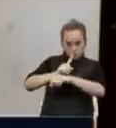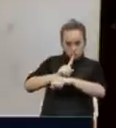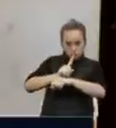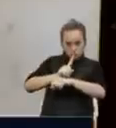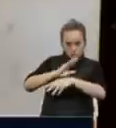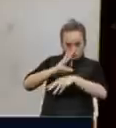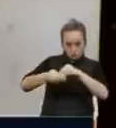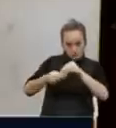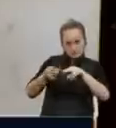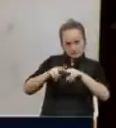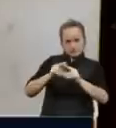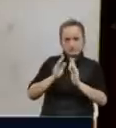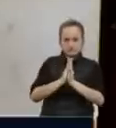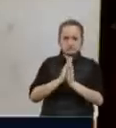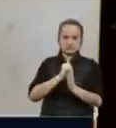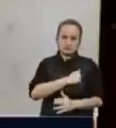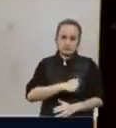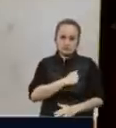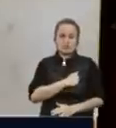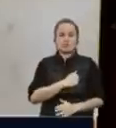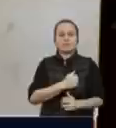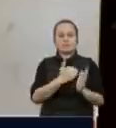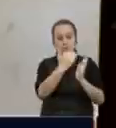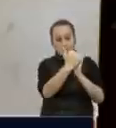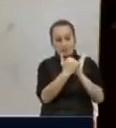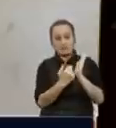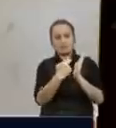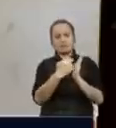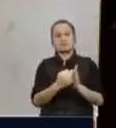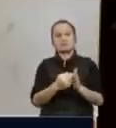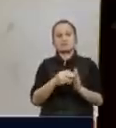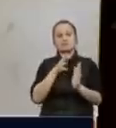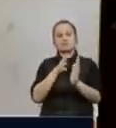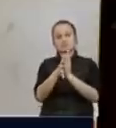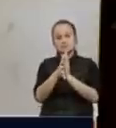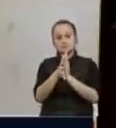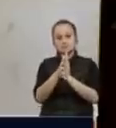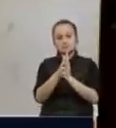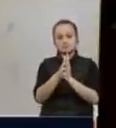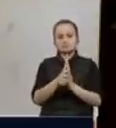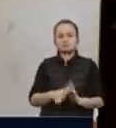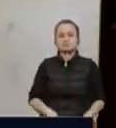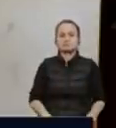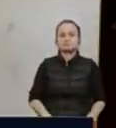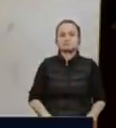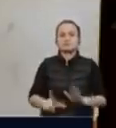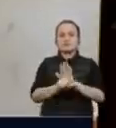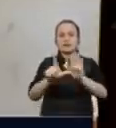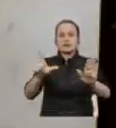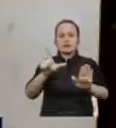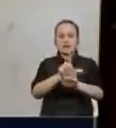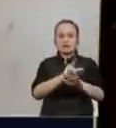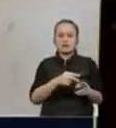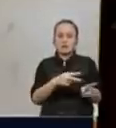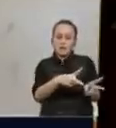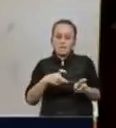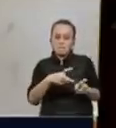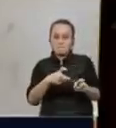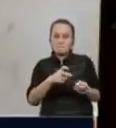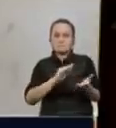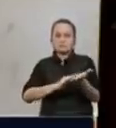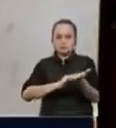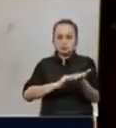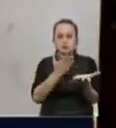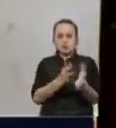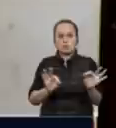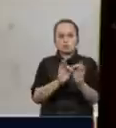esto. En la política se había dicho expresamente combatir el delito de extorsión buscando